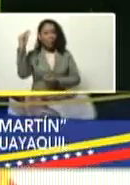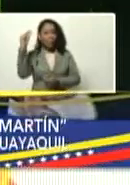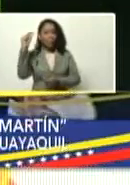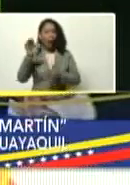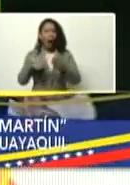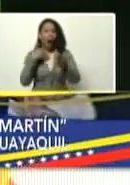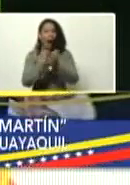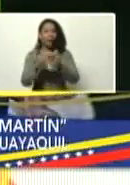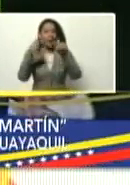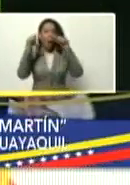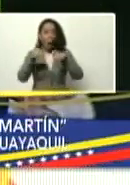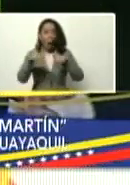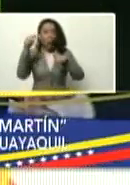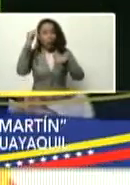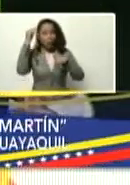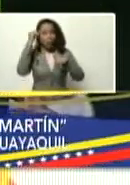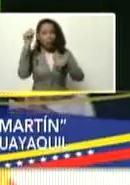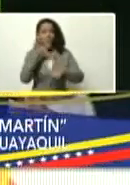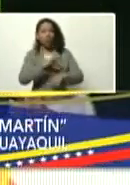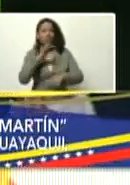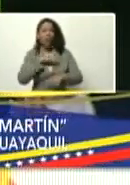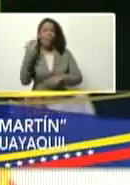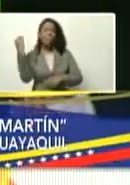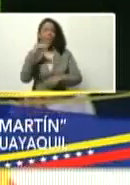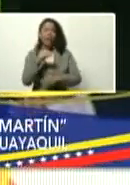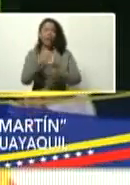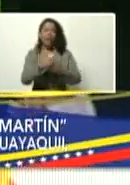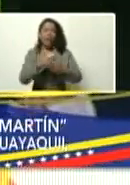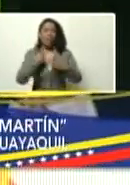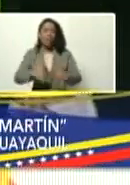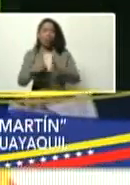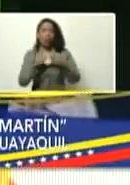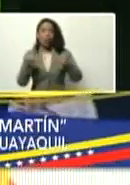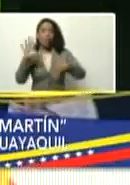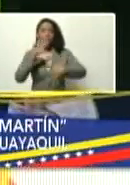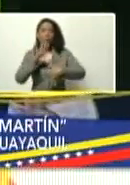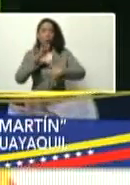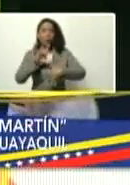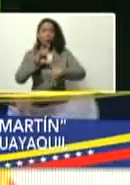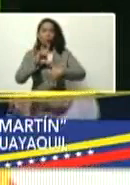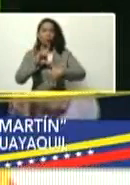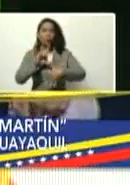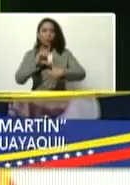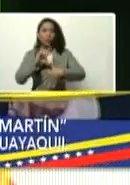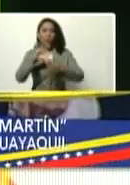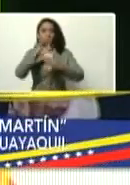hoy retrógrada y atrasada, tal vez la sociedad más retrógrada y atrasada de toda América Latina y el Caribe,